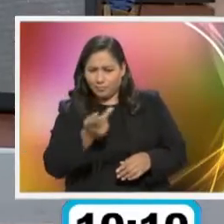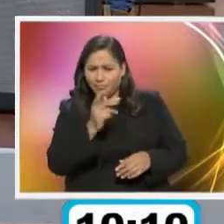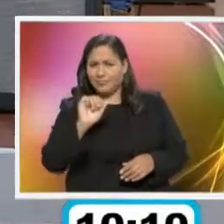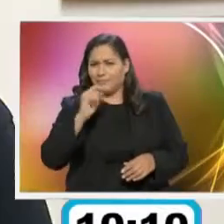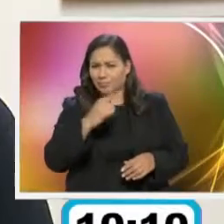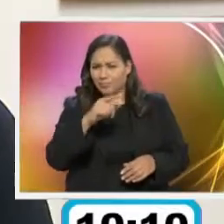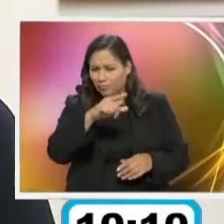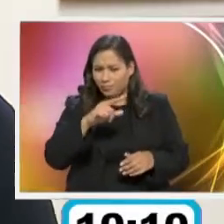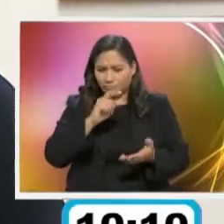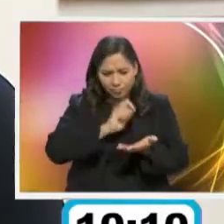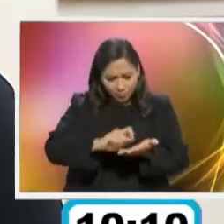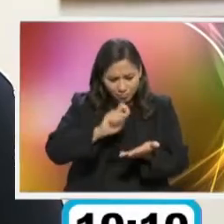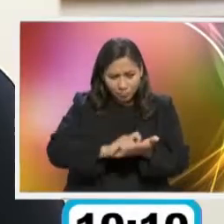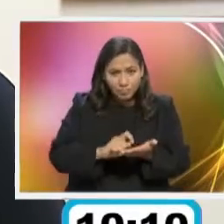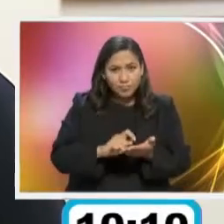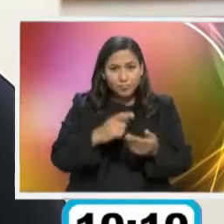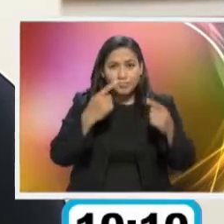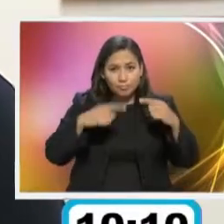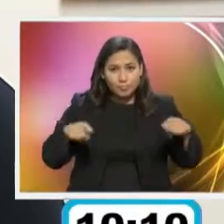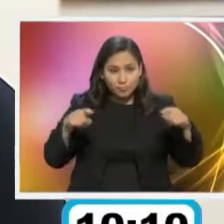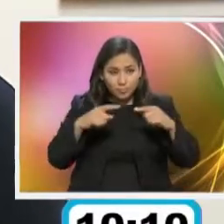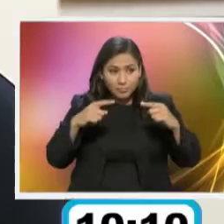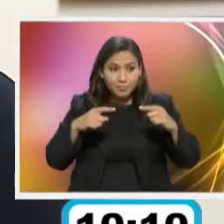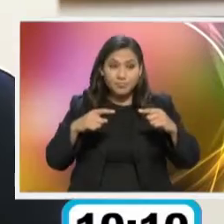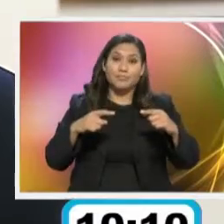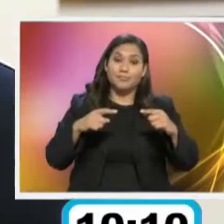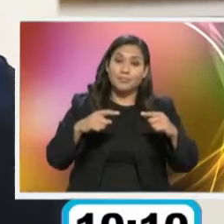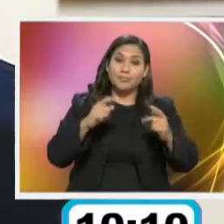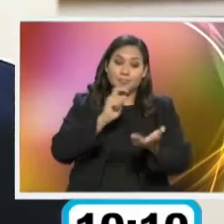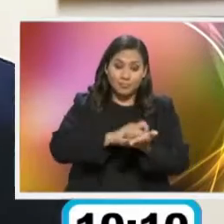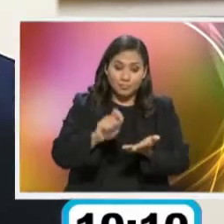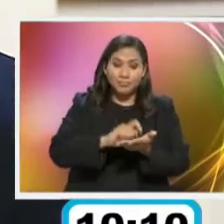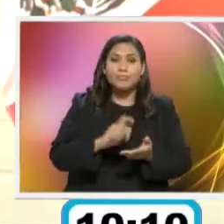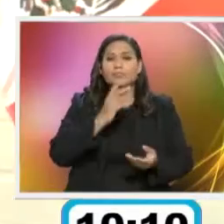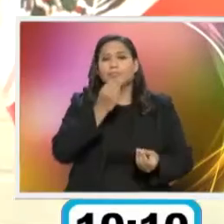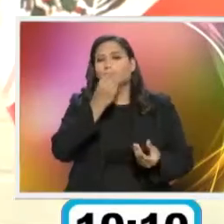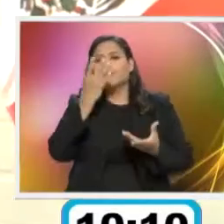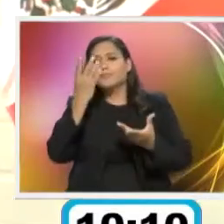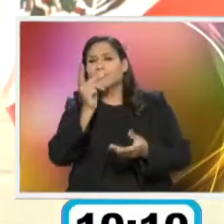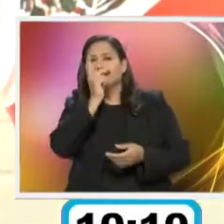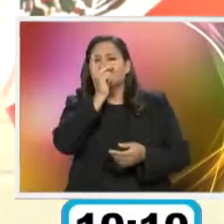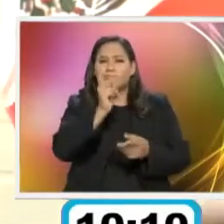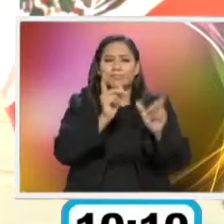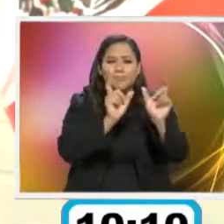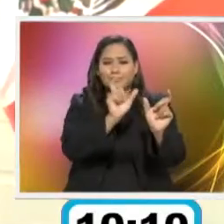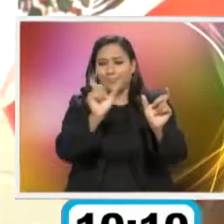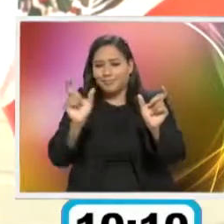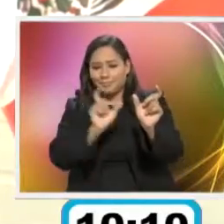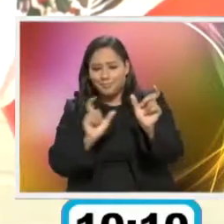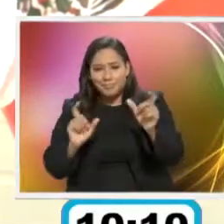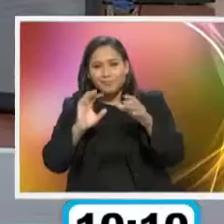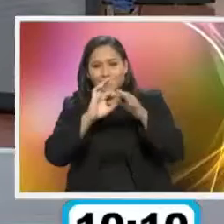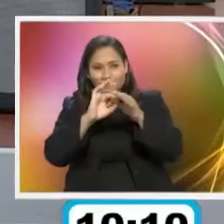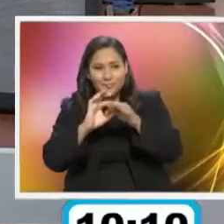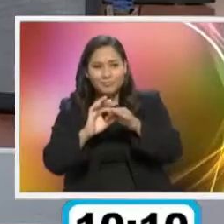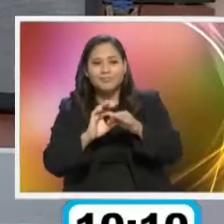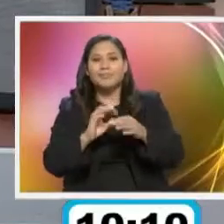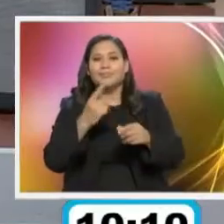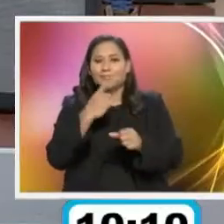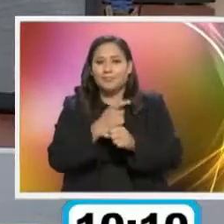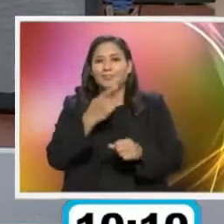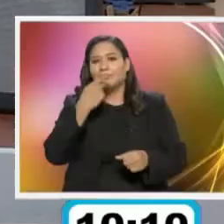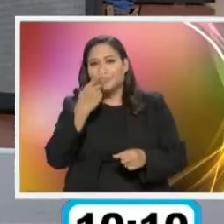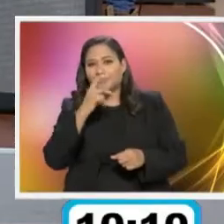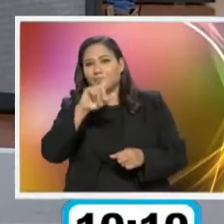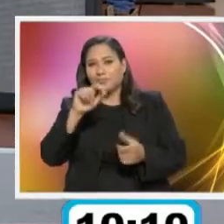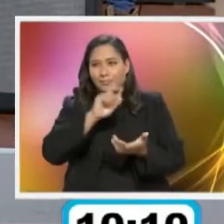porque compones música. Claro. Y compones versos con palabra hablada y luego escrita. Sí.